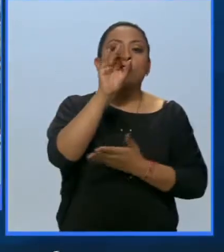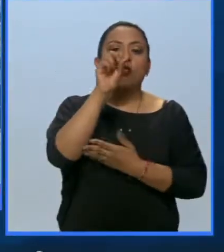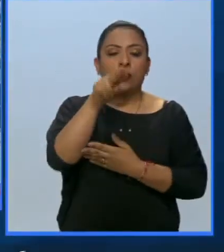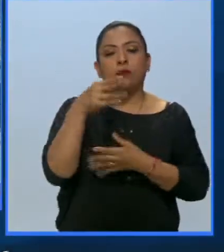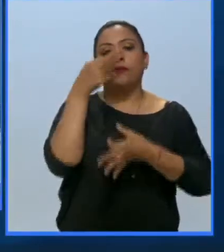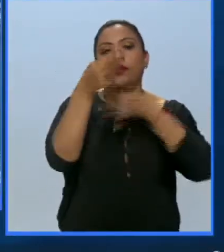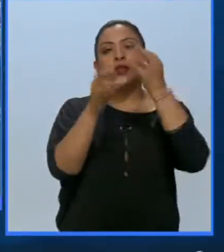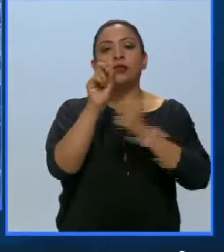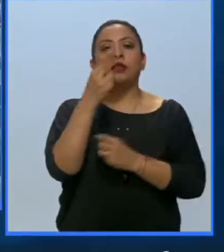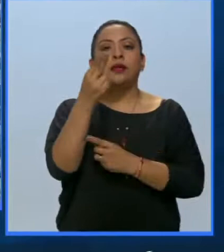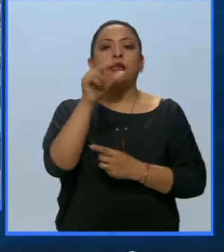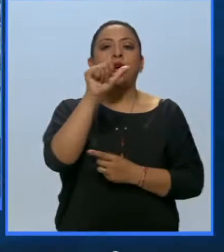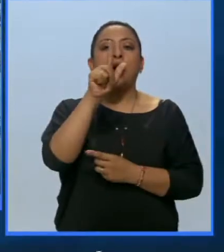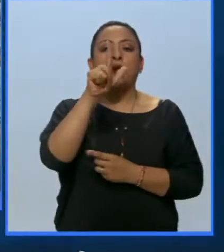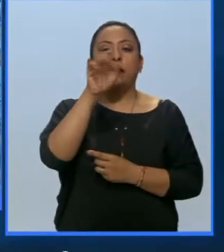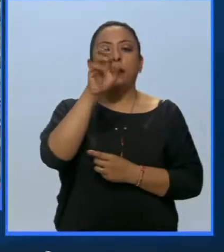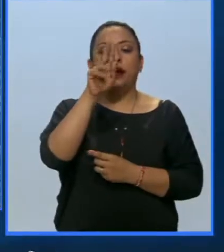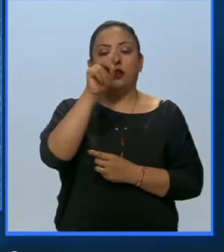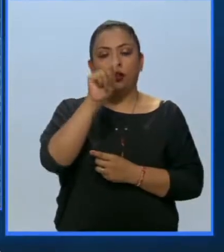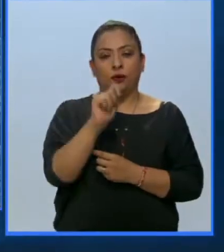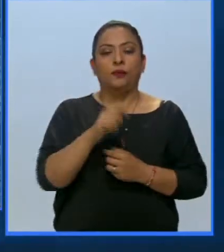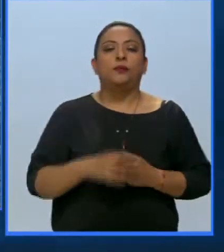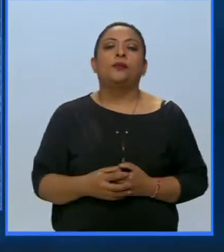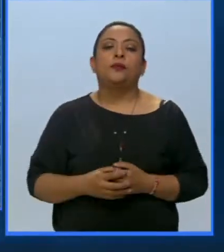Noticias 22, Alberto Aranda.